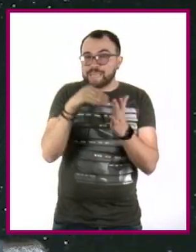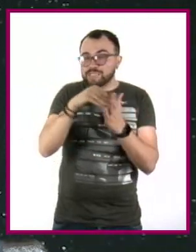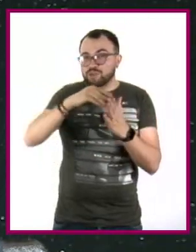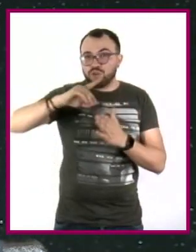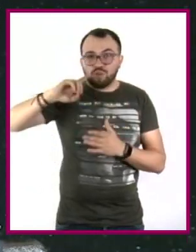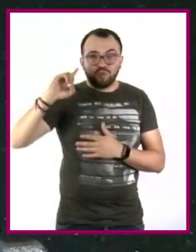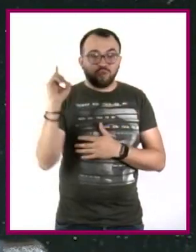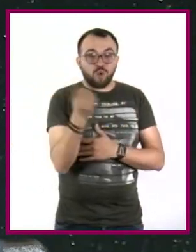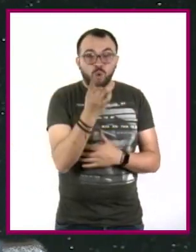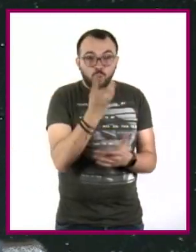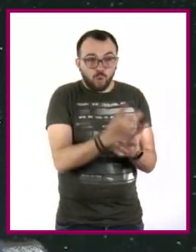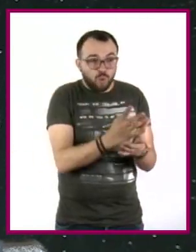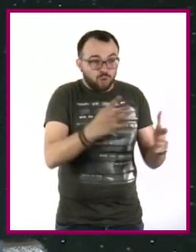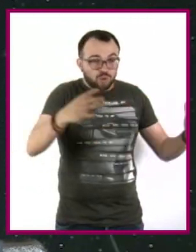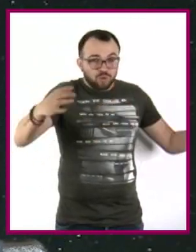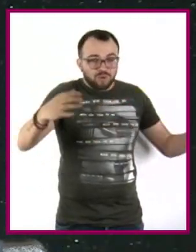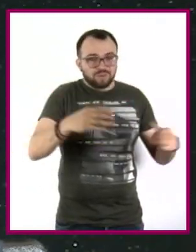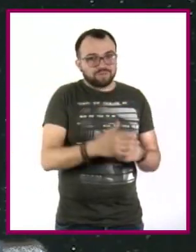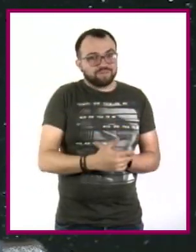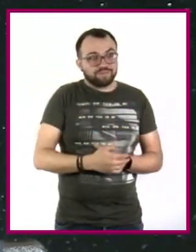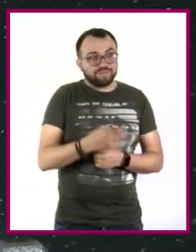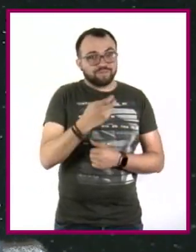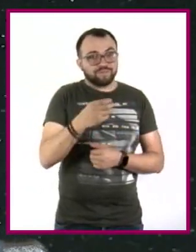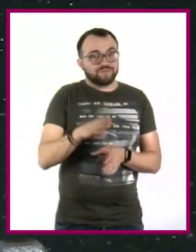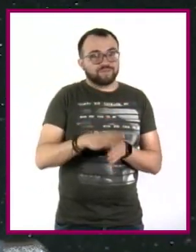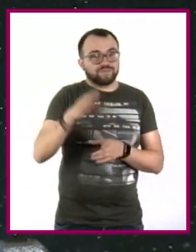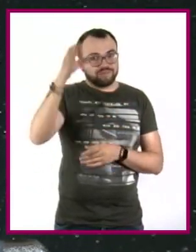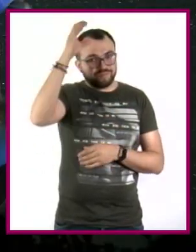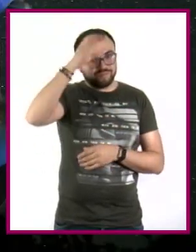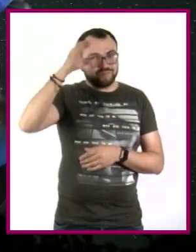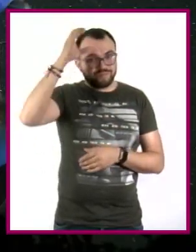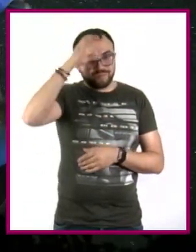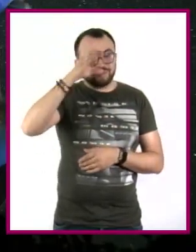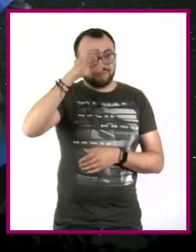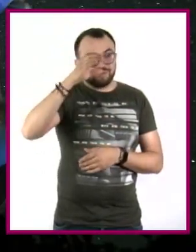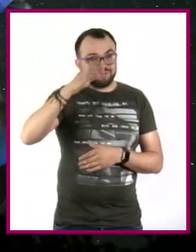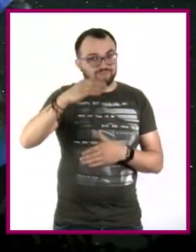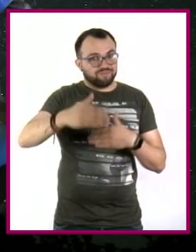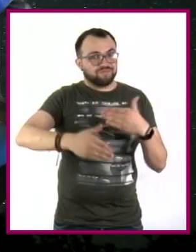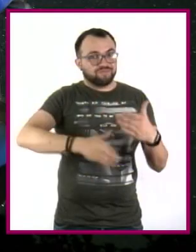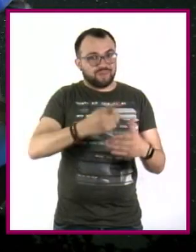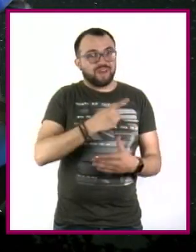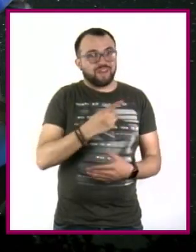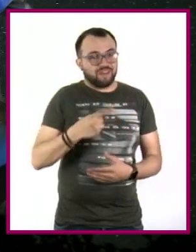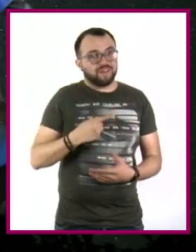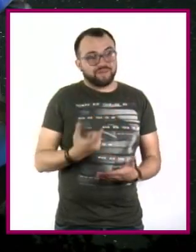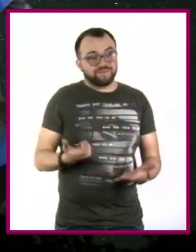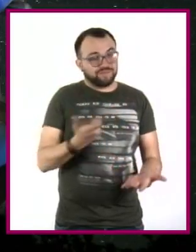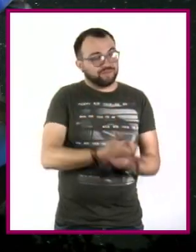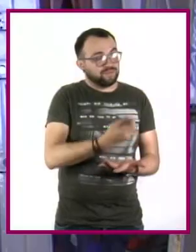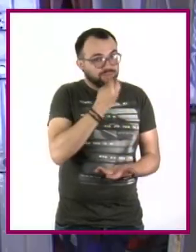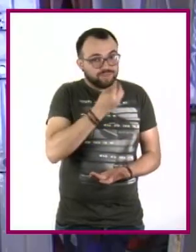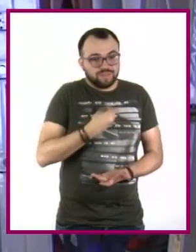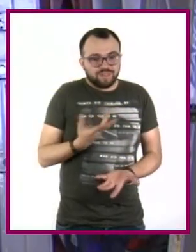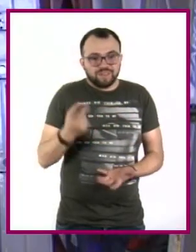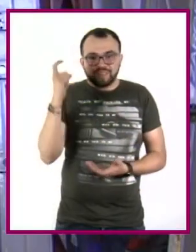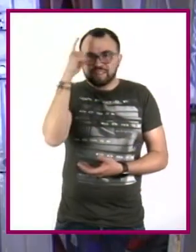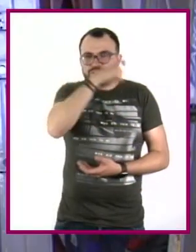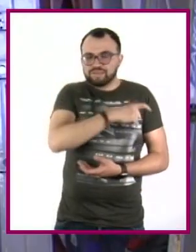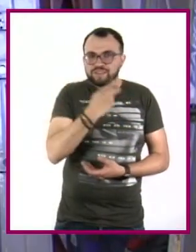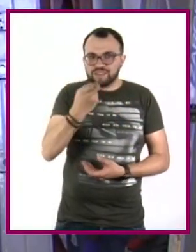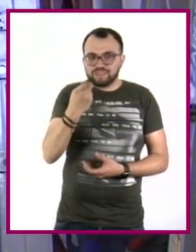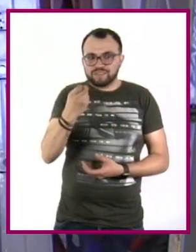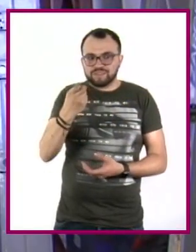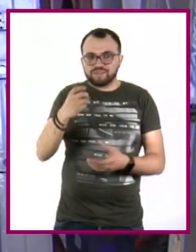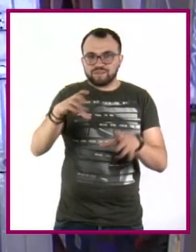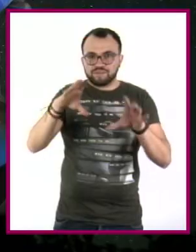2,000 millones de dólares. Pero pues para hacer ciencia avanzada hay que invertirle, ¿no? Es un poco difícil imaginar la complejidad de este aparato